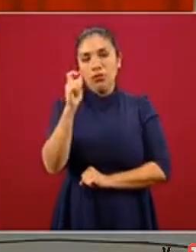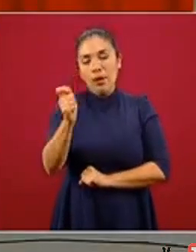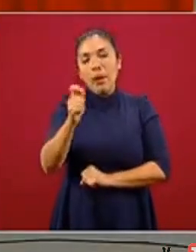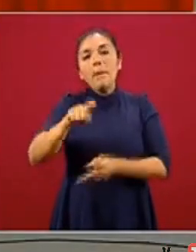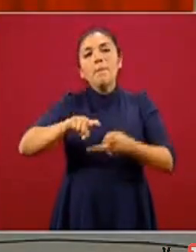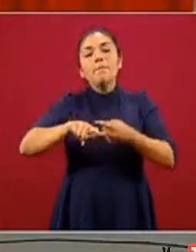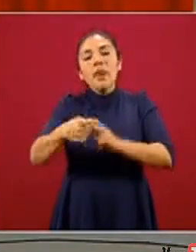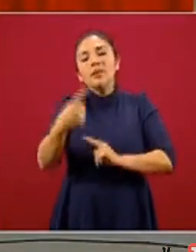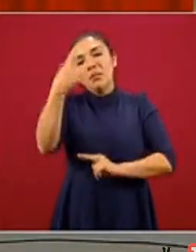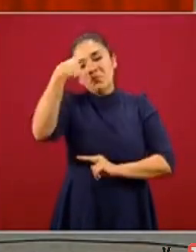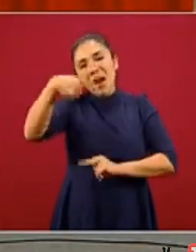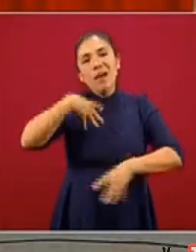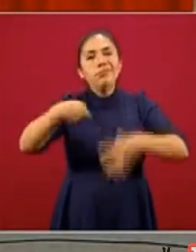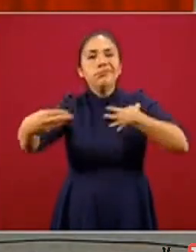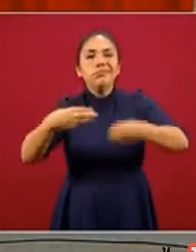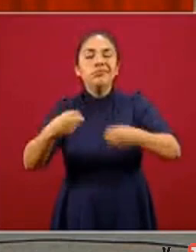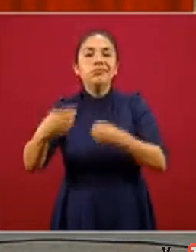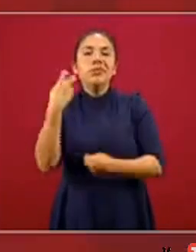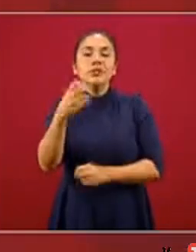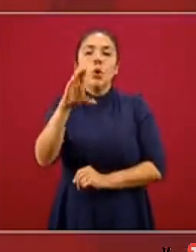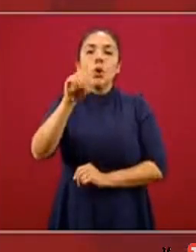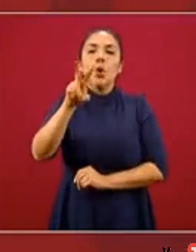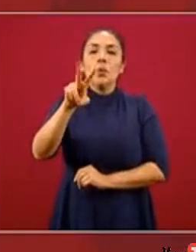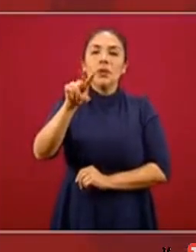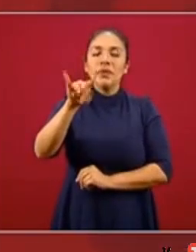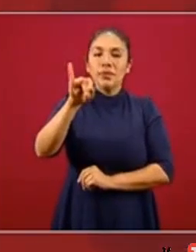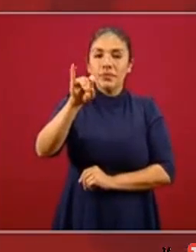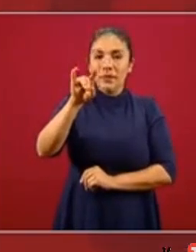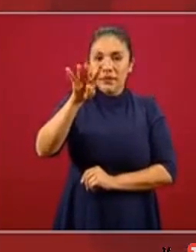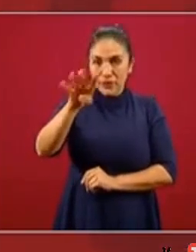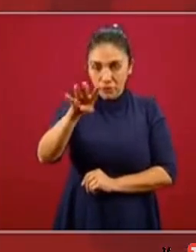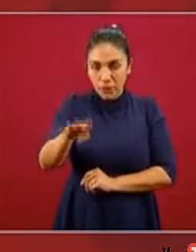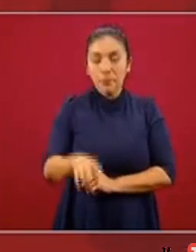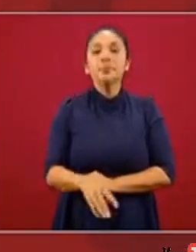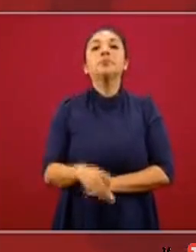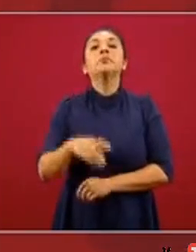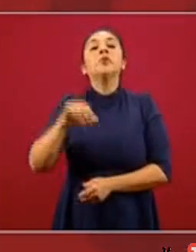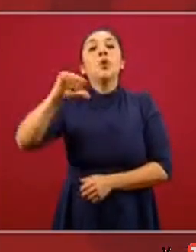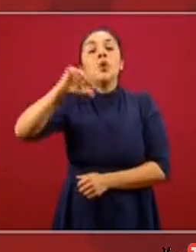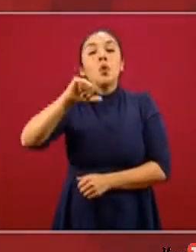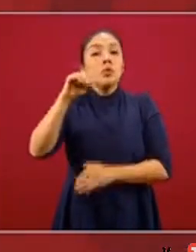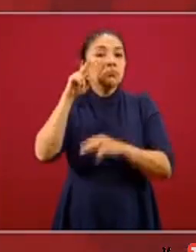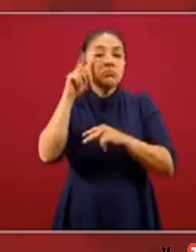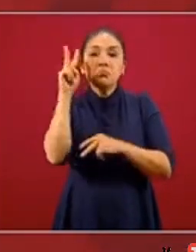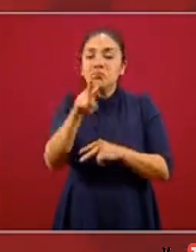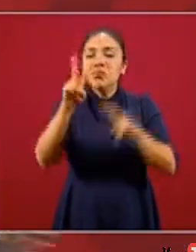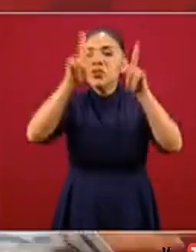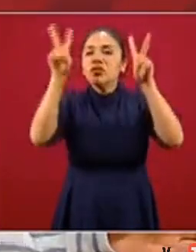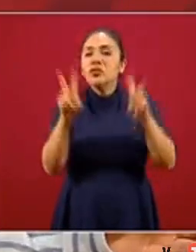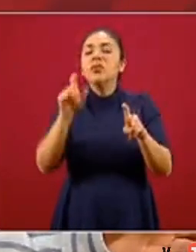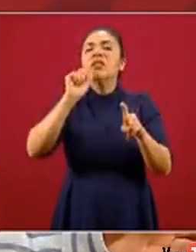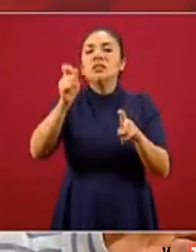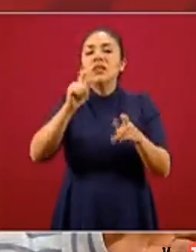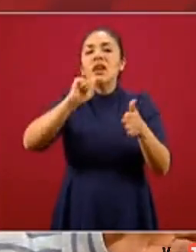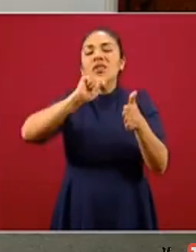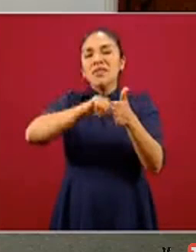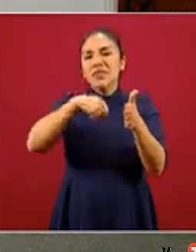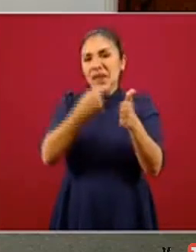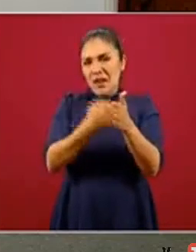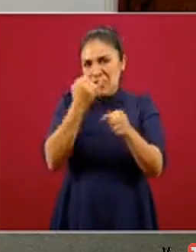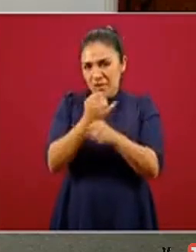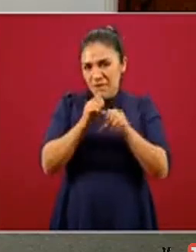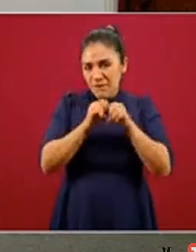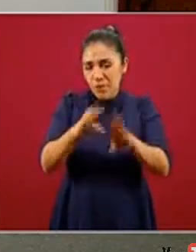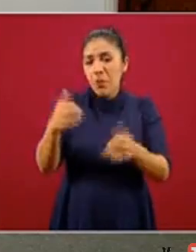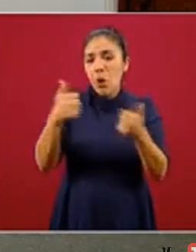de COVID-19. Hoy vamos a enfocarnos al informe técnico y el doctor Ricardo Cortés